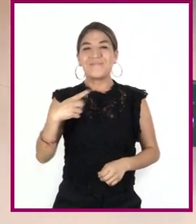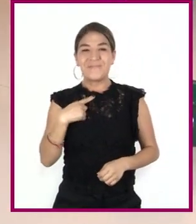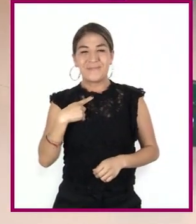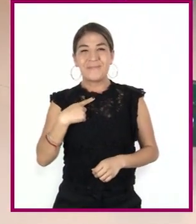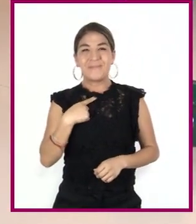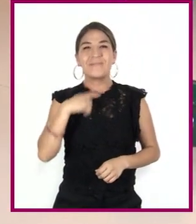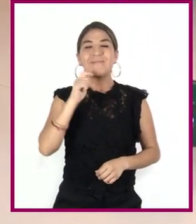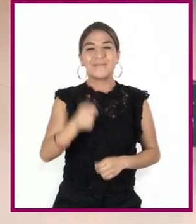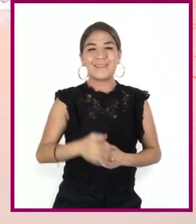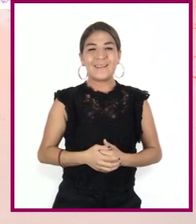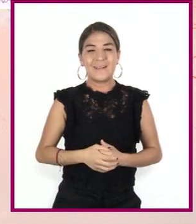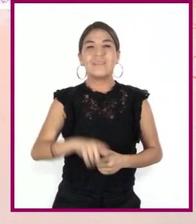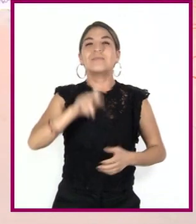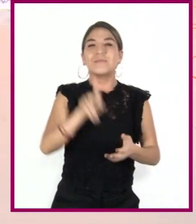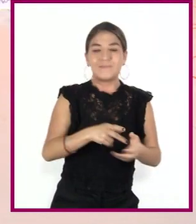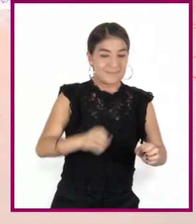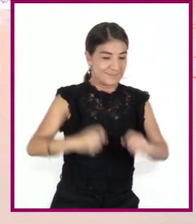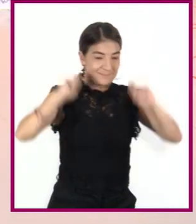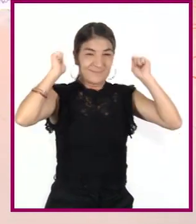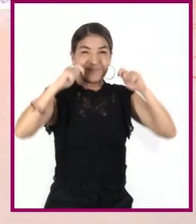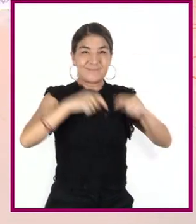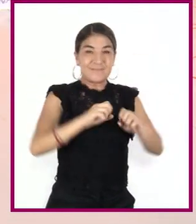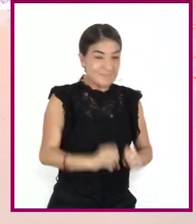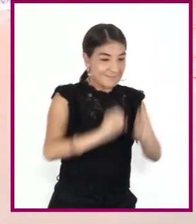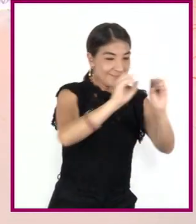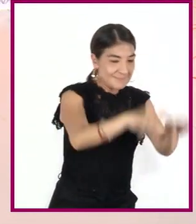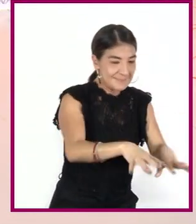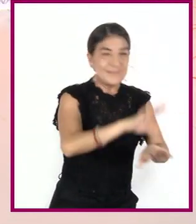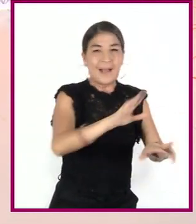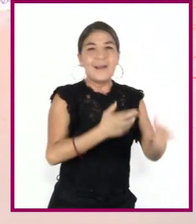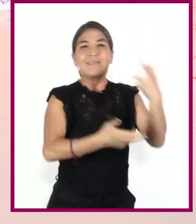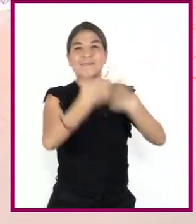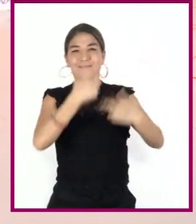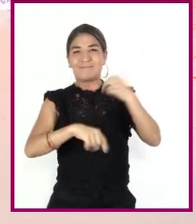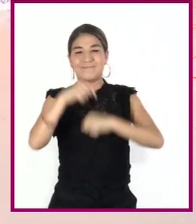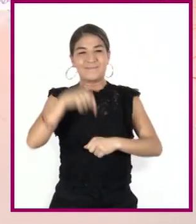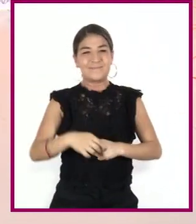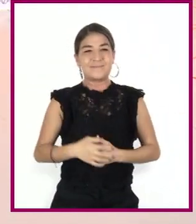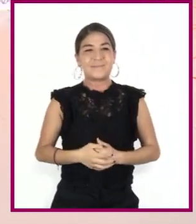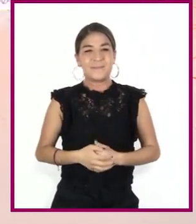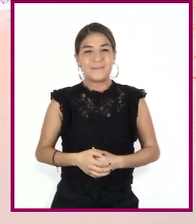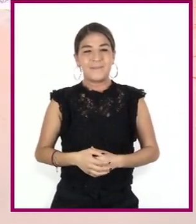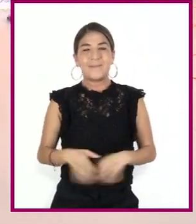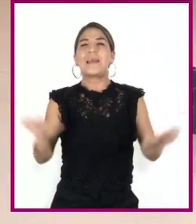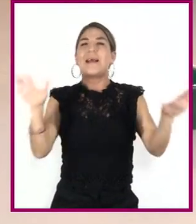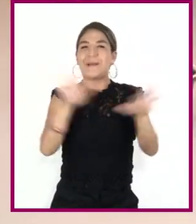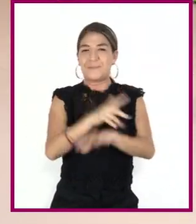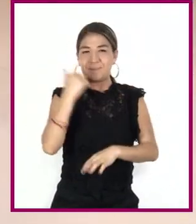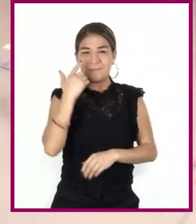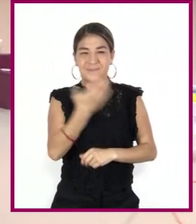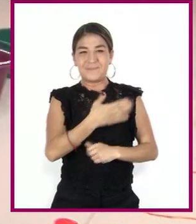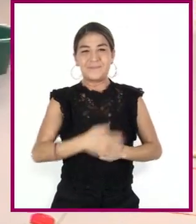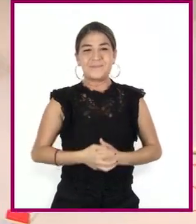Llegan y dejan y regresan la cuerda. Nada más. Solamente. ¿Están listos? Vamos, yo voy a hacer otra modalidad. Ve. Vamos. Uno.